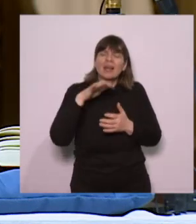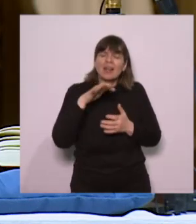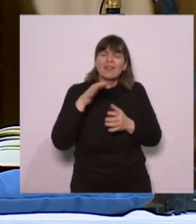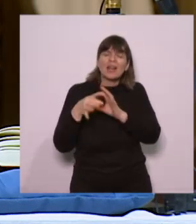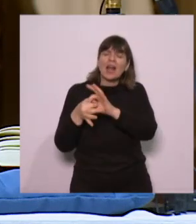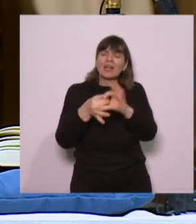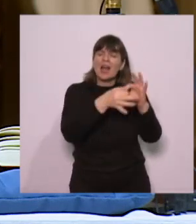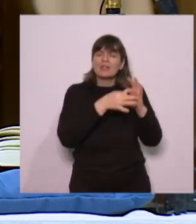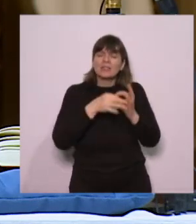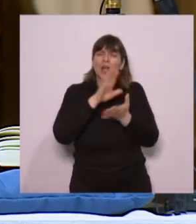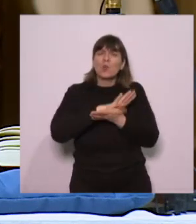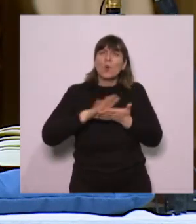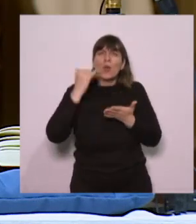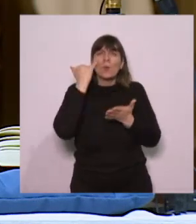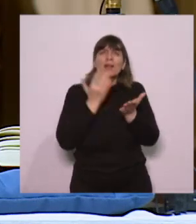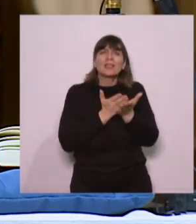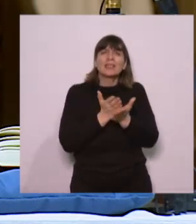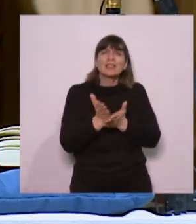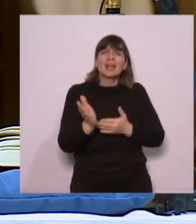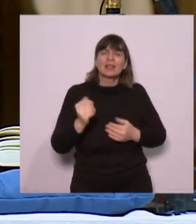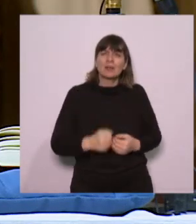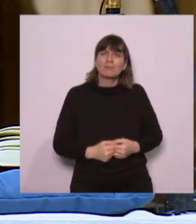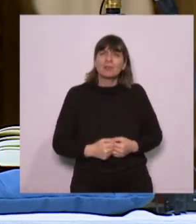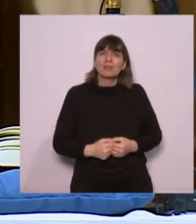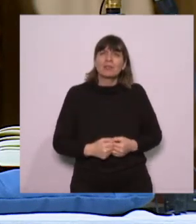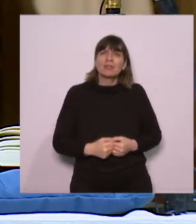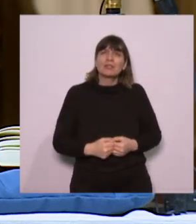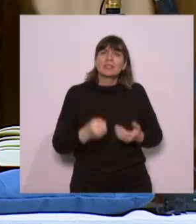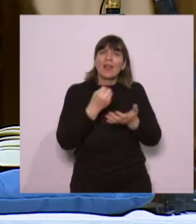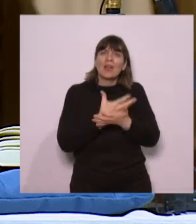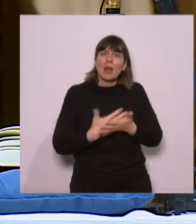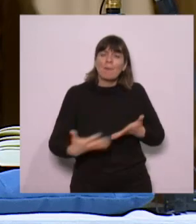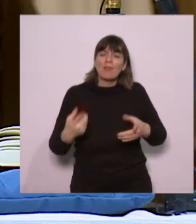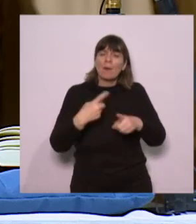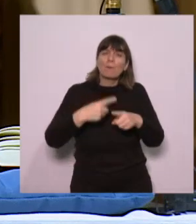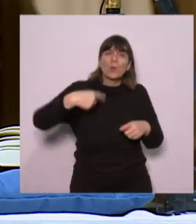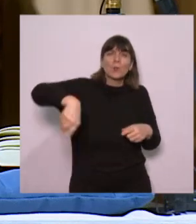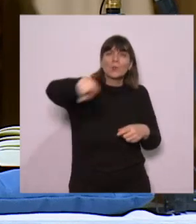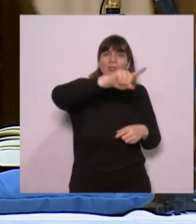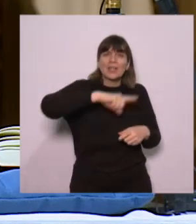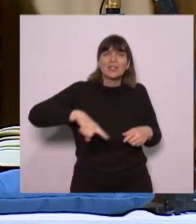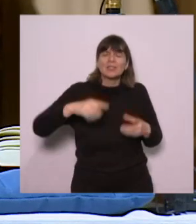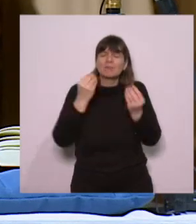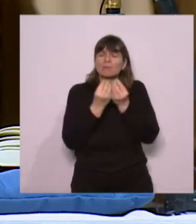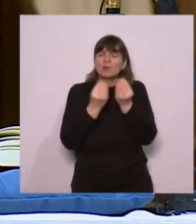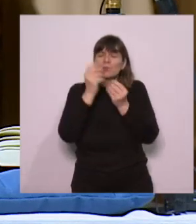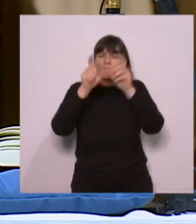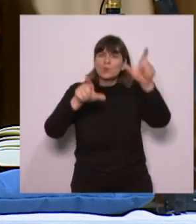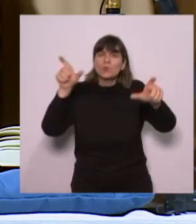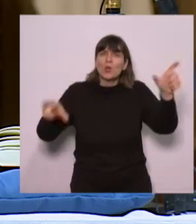sangre de la alianza nueva y eterna, que será derramada por ustedes y por